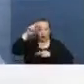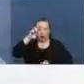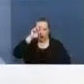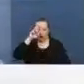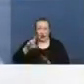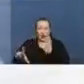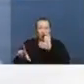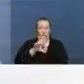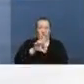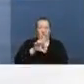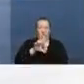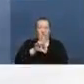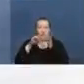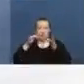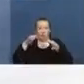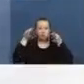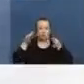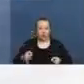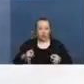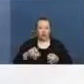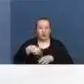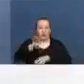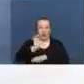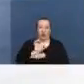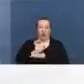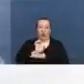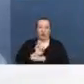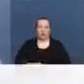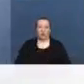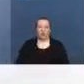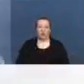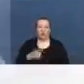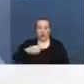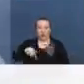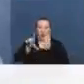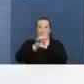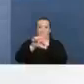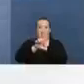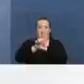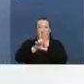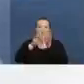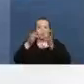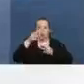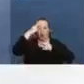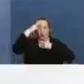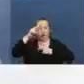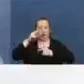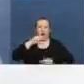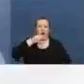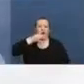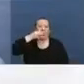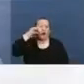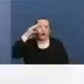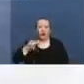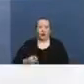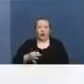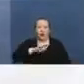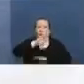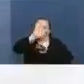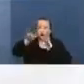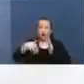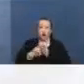fundamentos mismos de la república la ley la moral la verdad todo eso se ha destruido